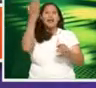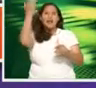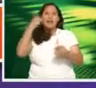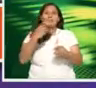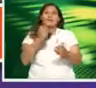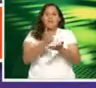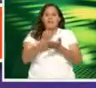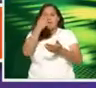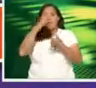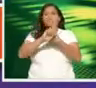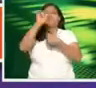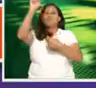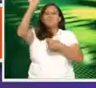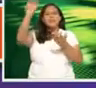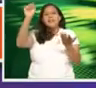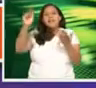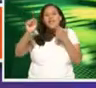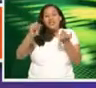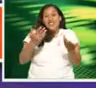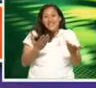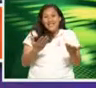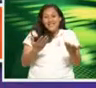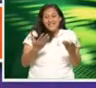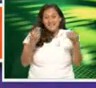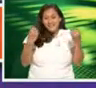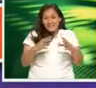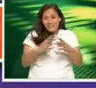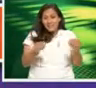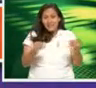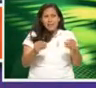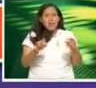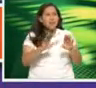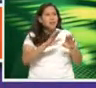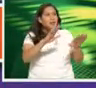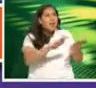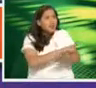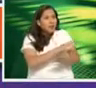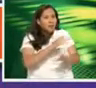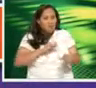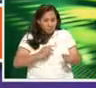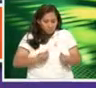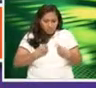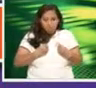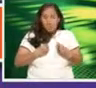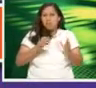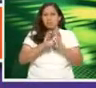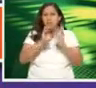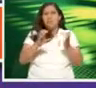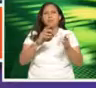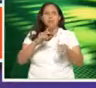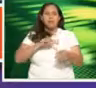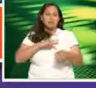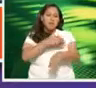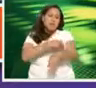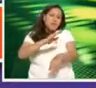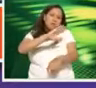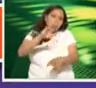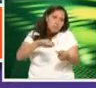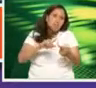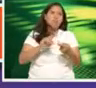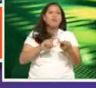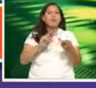los problemas ya no funcionan, ¿no? Entonces, cada vez que hay un cambio significativo en tu vida, como puede ser la pérdida de un ser querido, puede